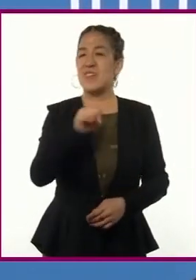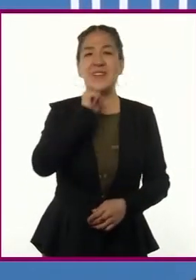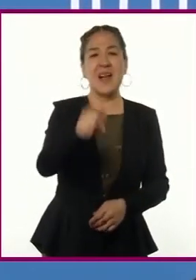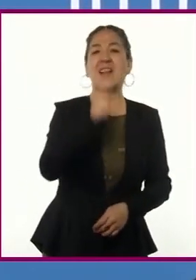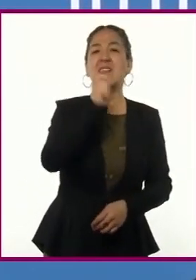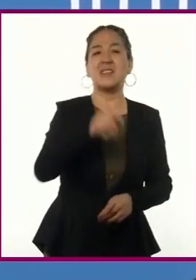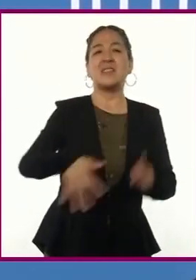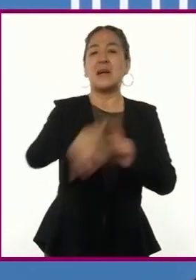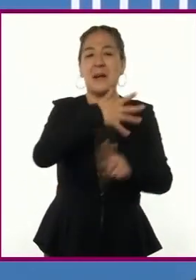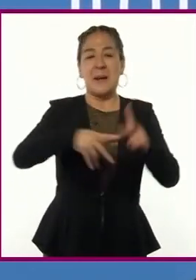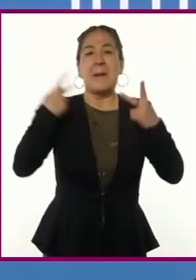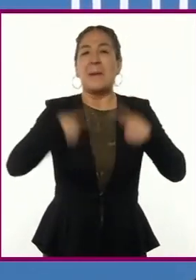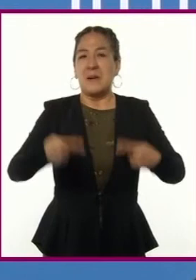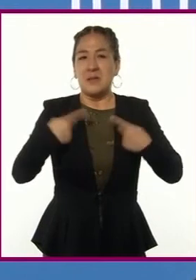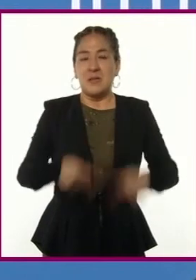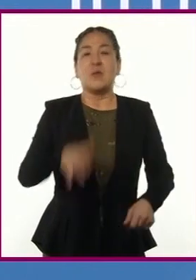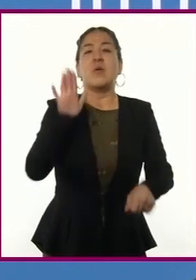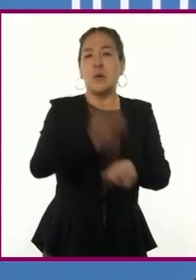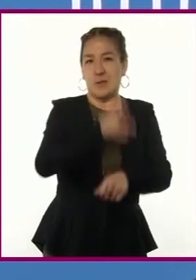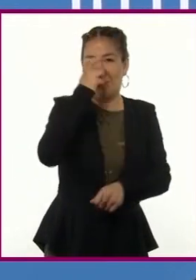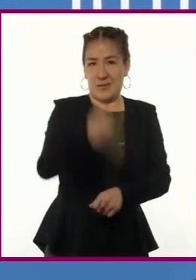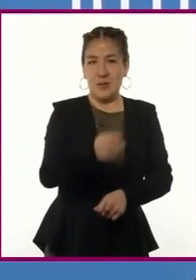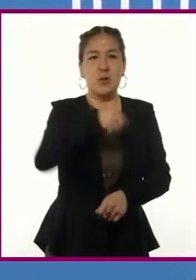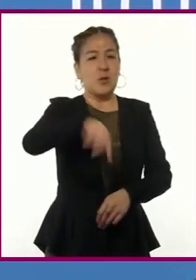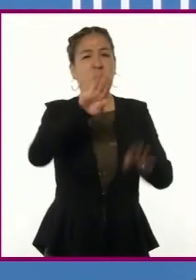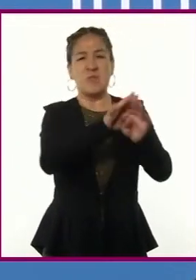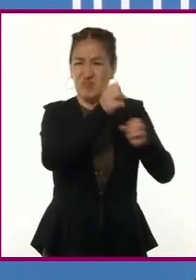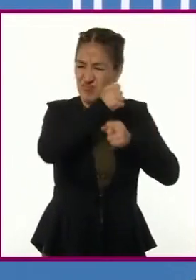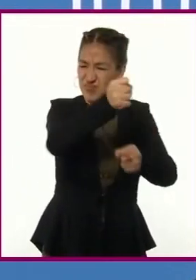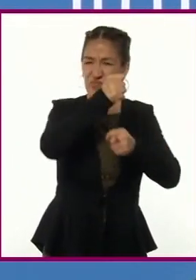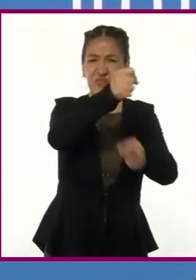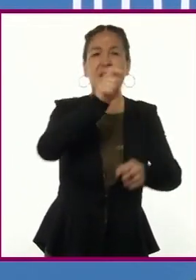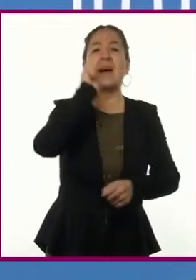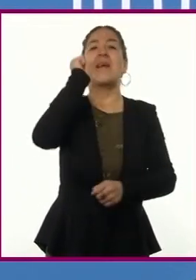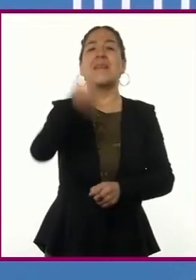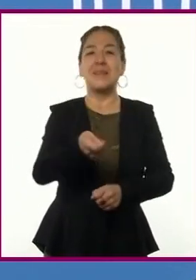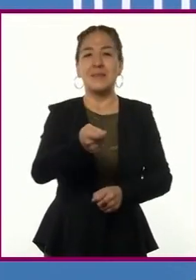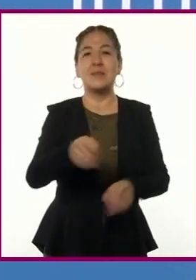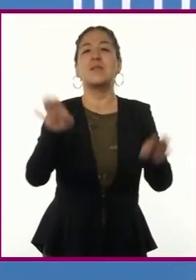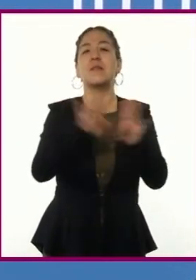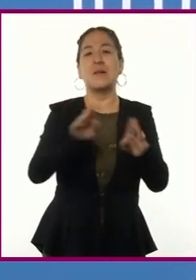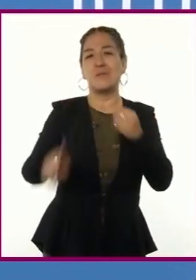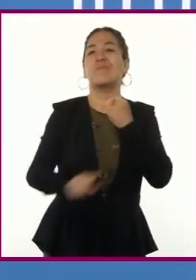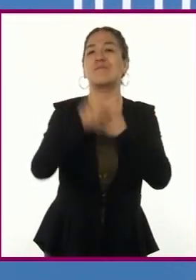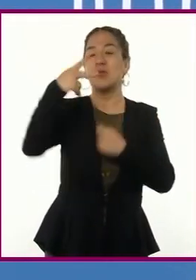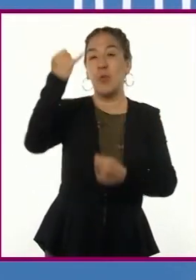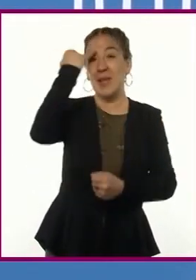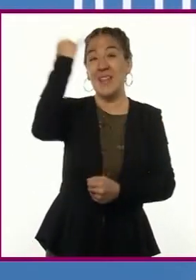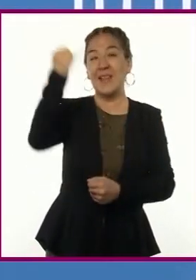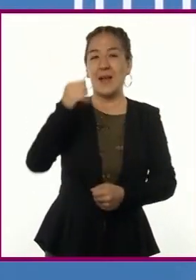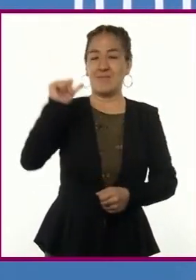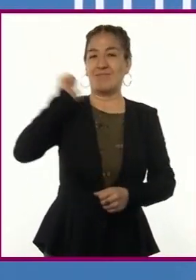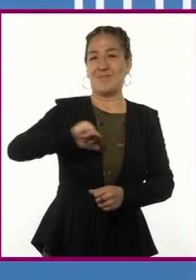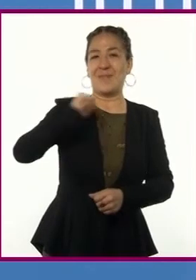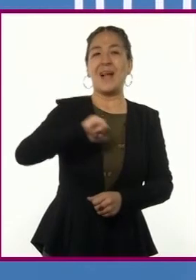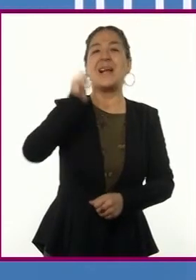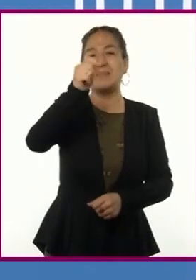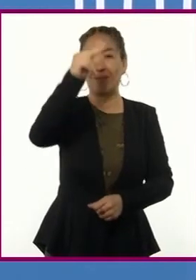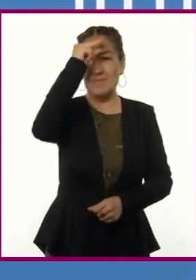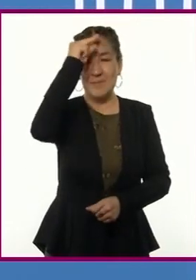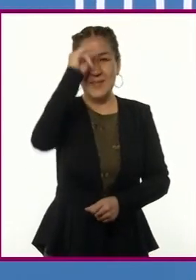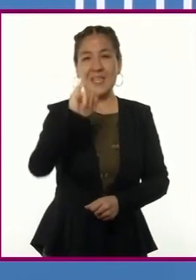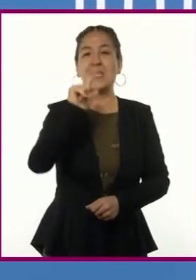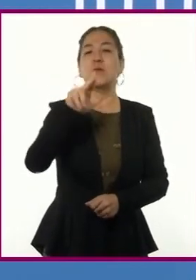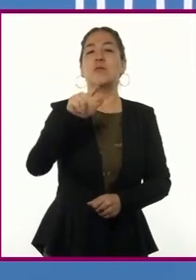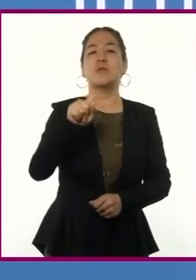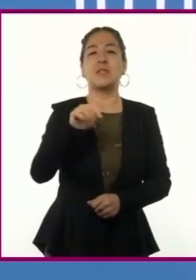ilustrada. Por ello, no es extraño que sus manifestaciones estén impregnadas de las principales ideas de la Ilustración.